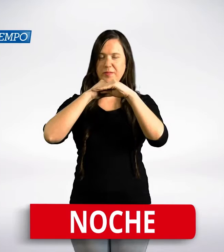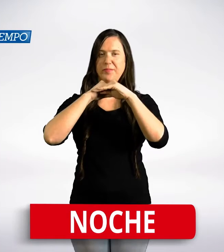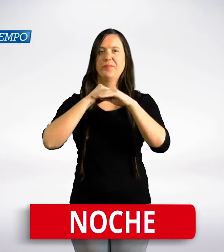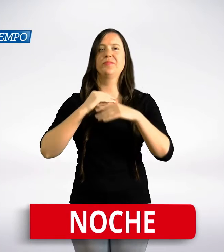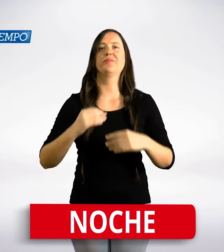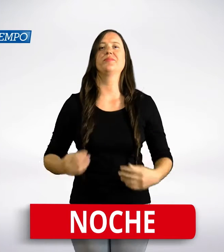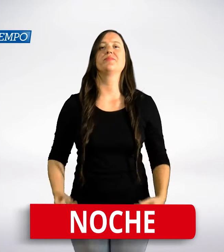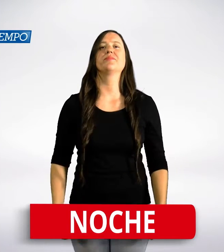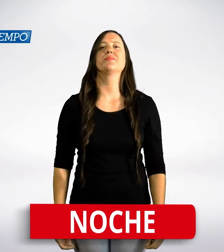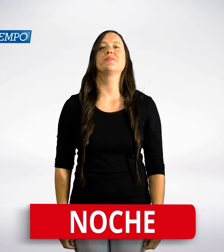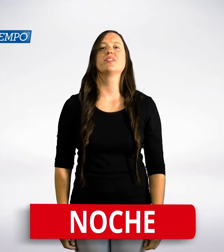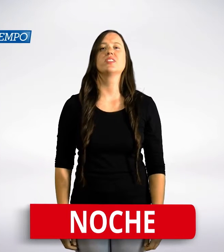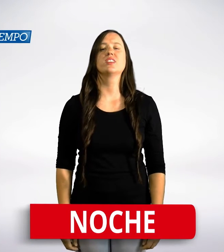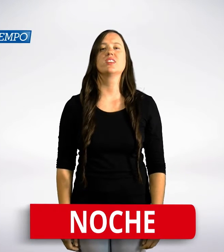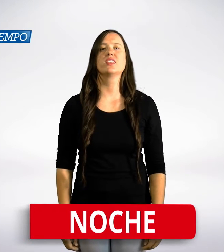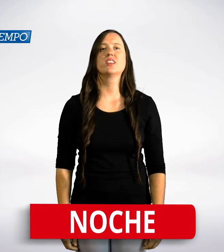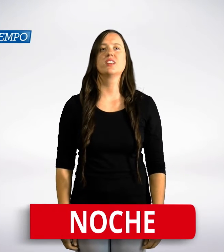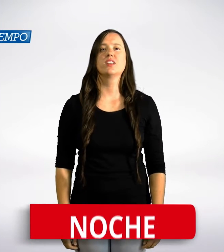noche,